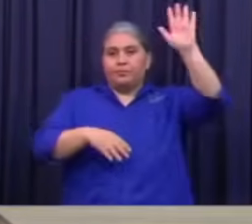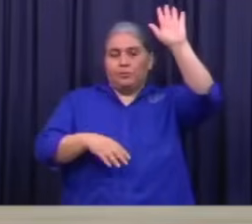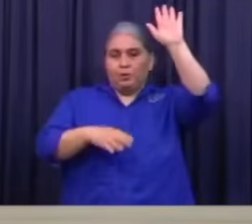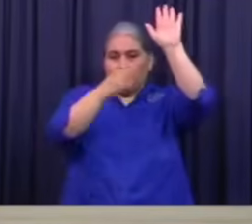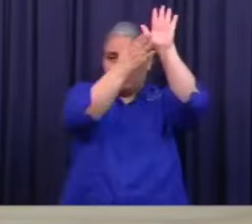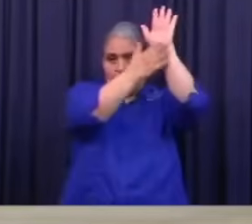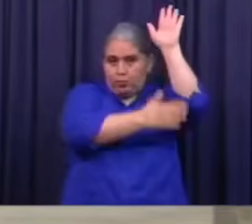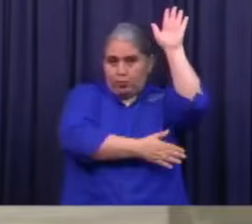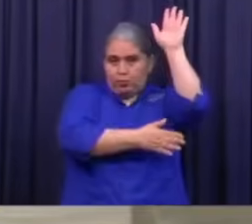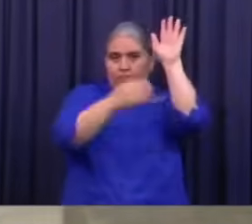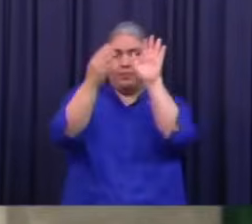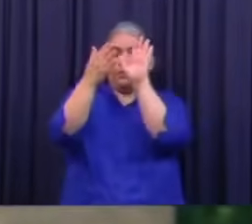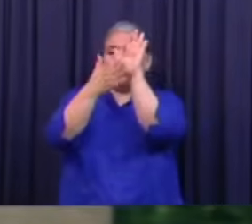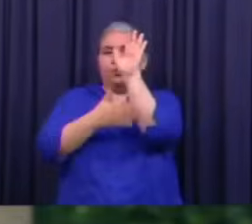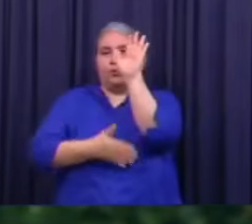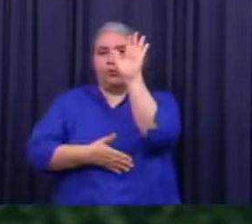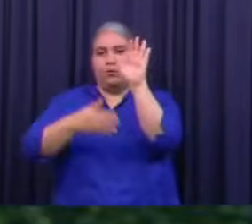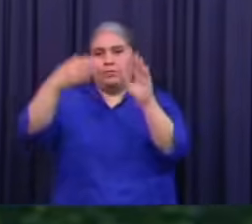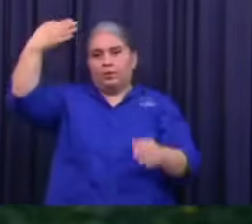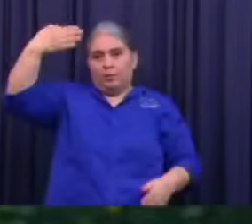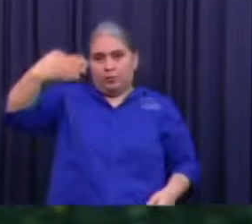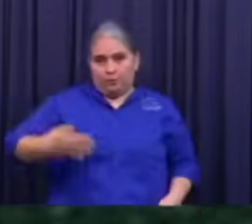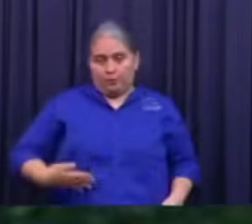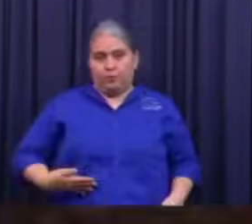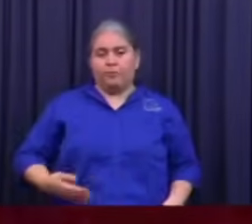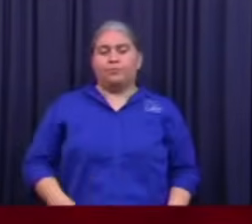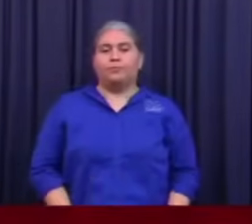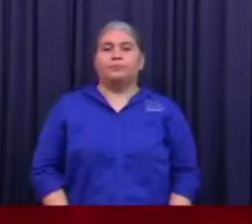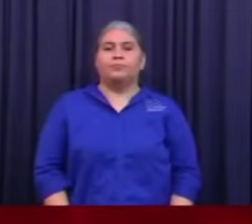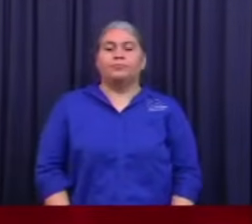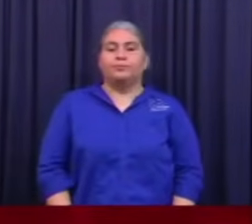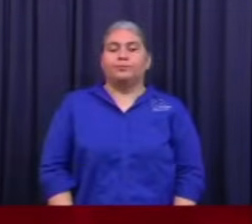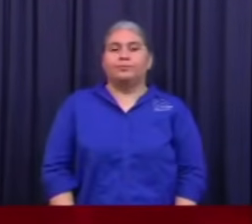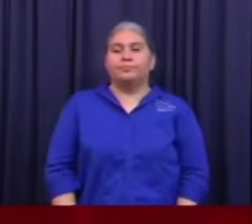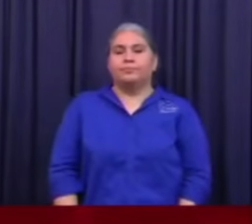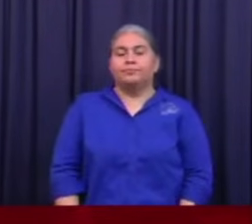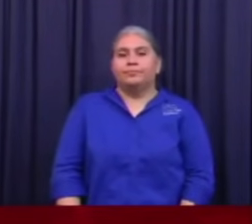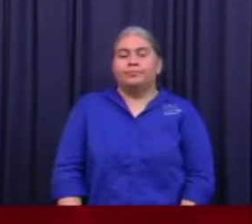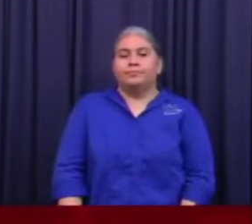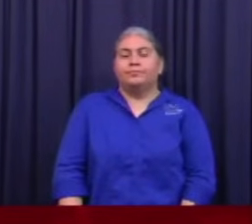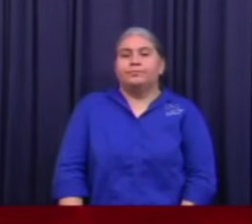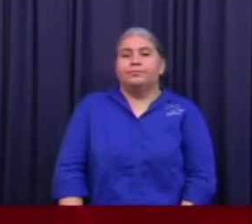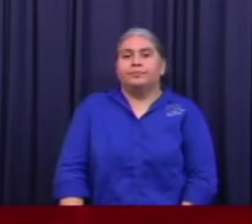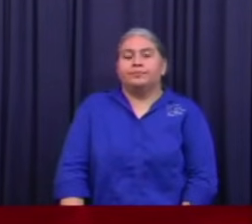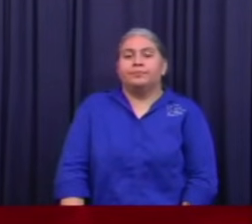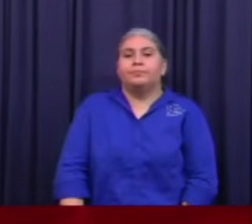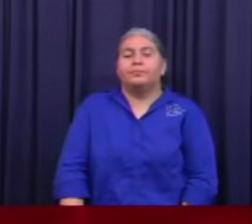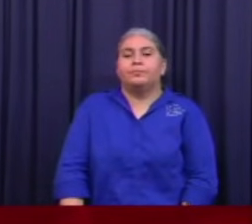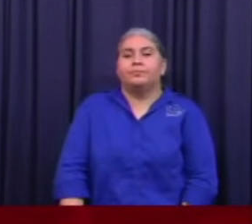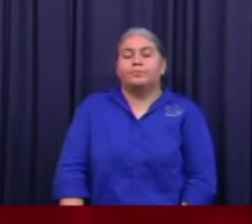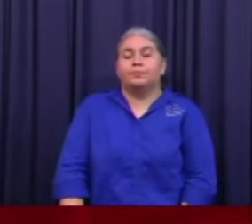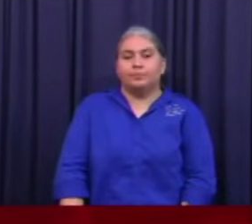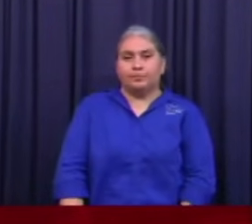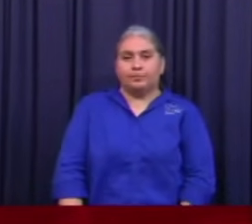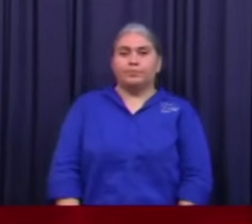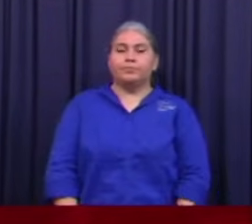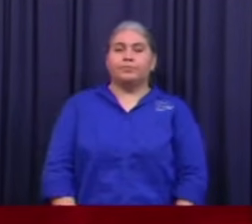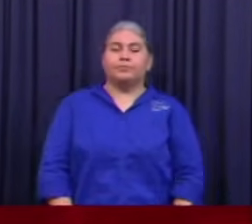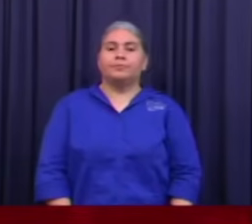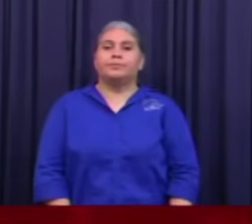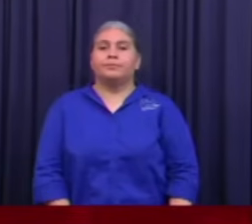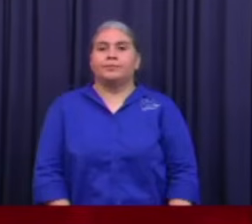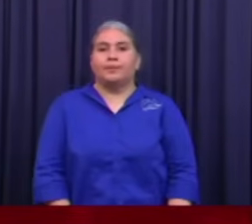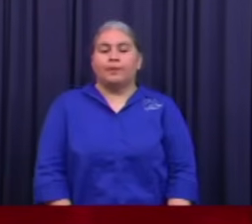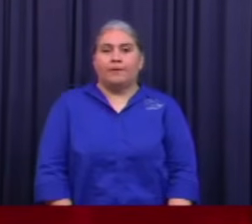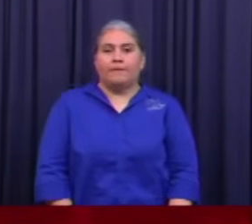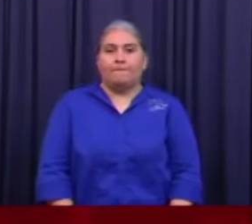otra 62 semanas y la última es una sola semana que la gran tribulación Pero el punto no es ese el punto es que a